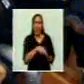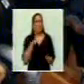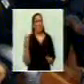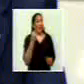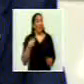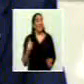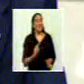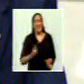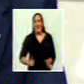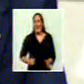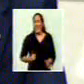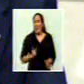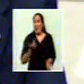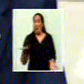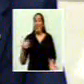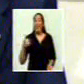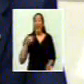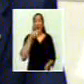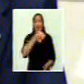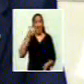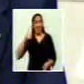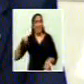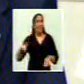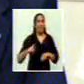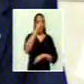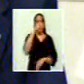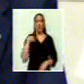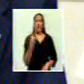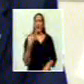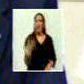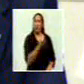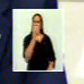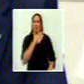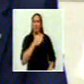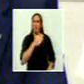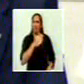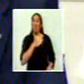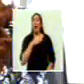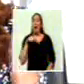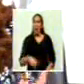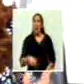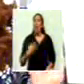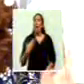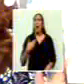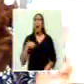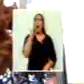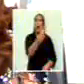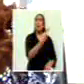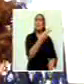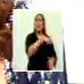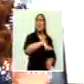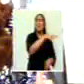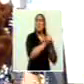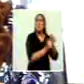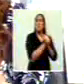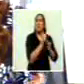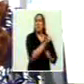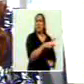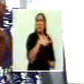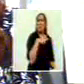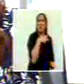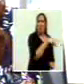bandera, nuestras Aerolíneas Argentinas, que hemos recuperado, en la que competimos también con el sector privado, porque no somos